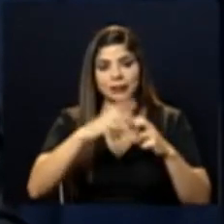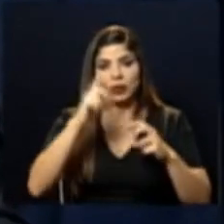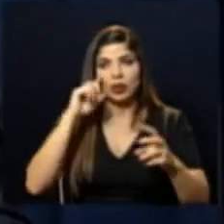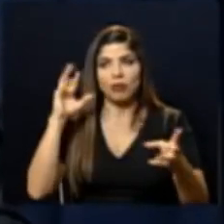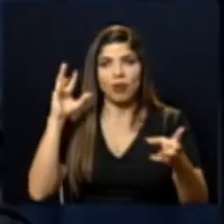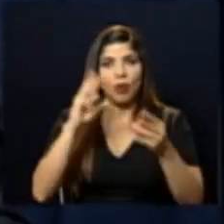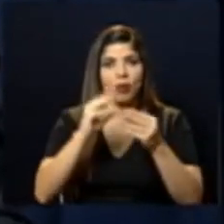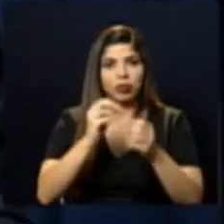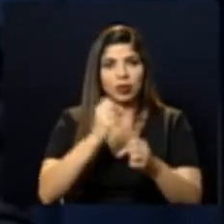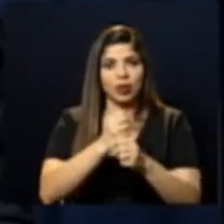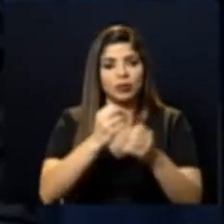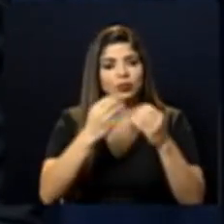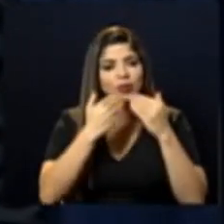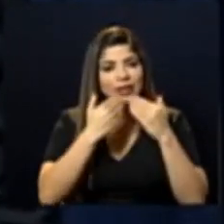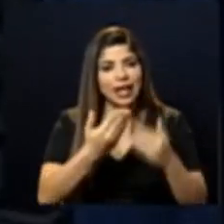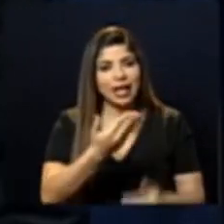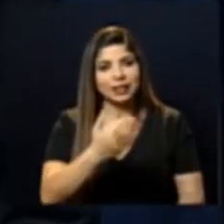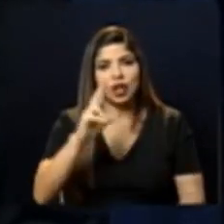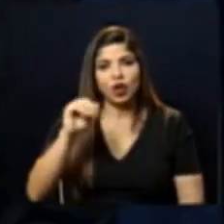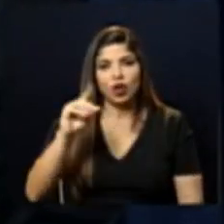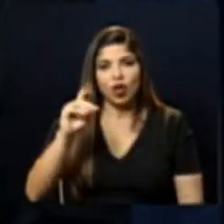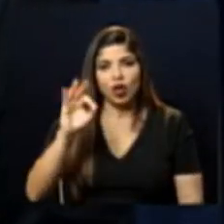trabajo. Muchas gracias, don Rodolfo.